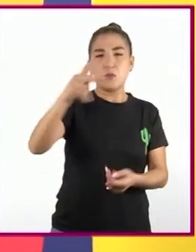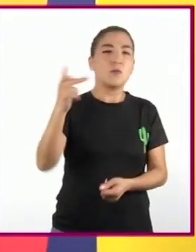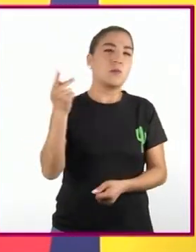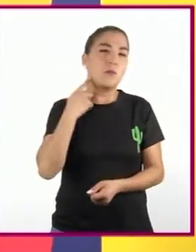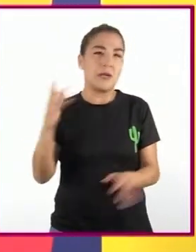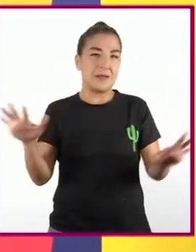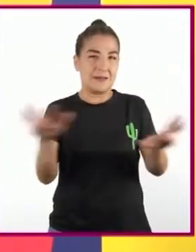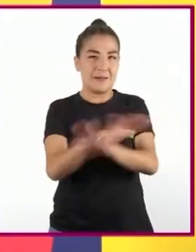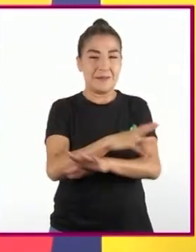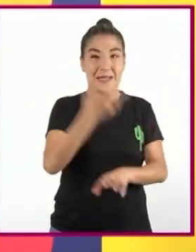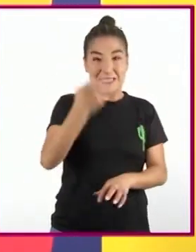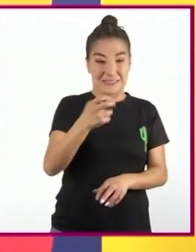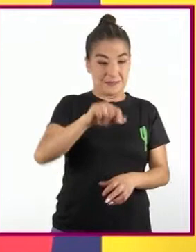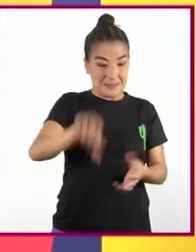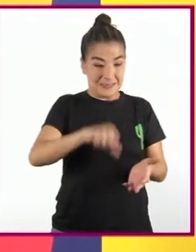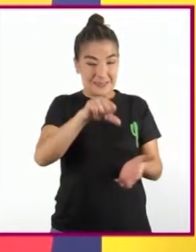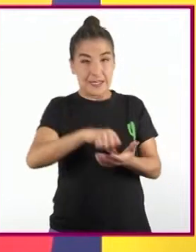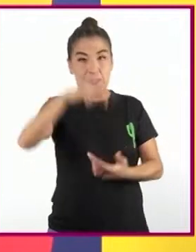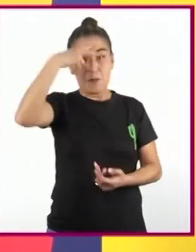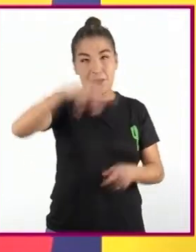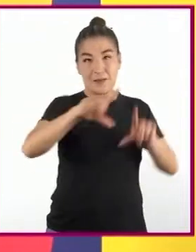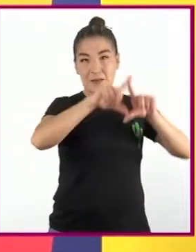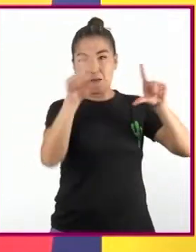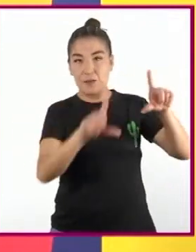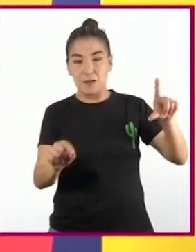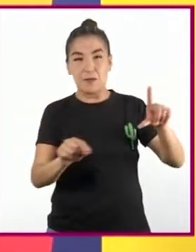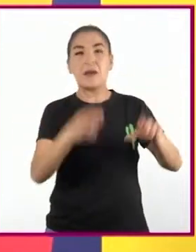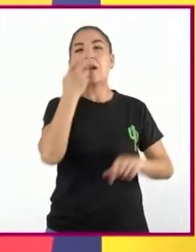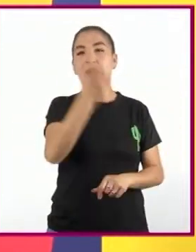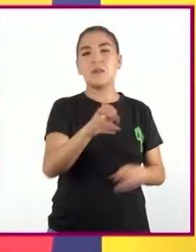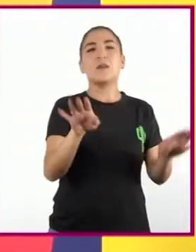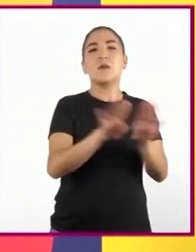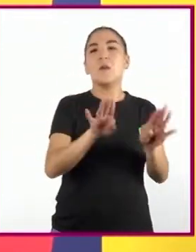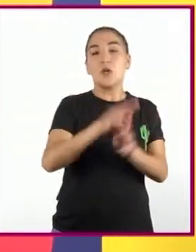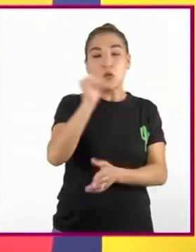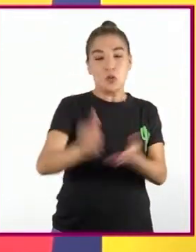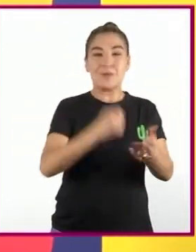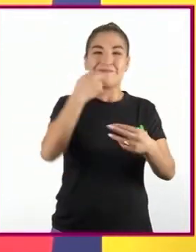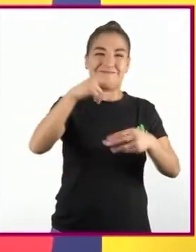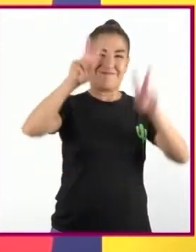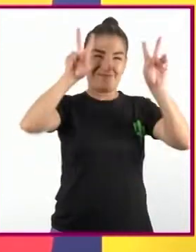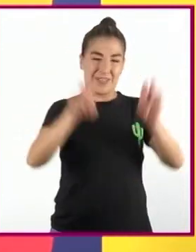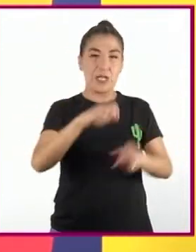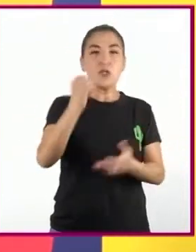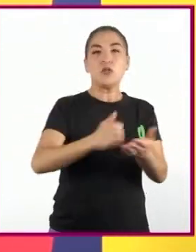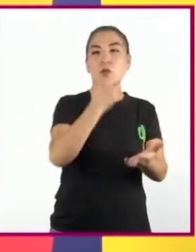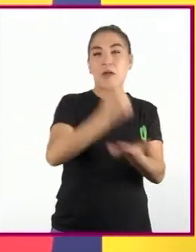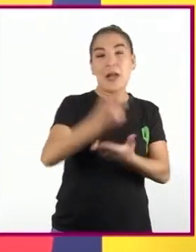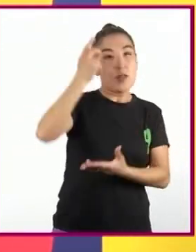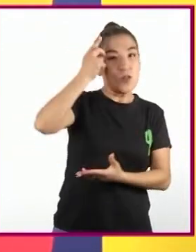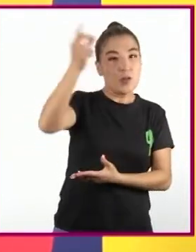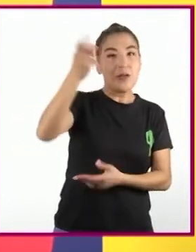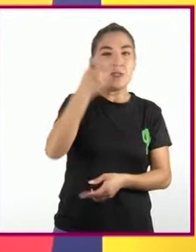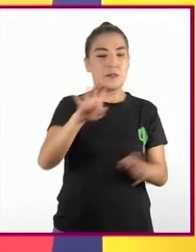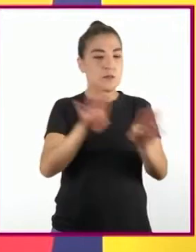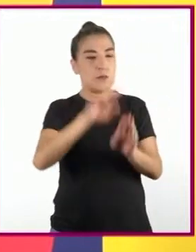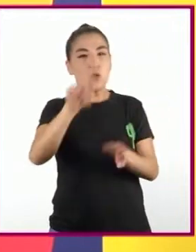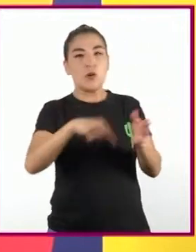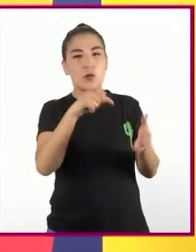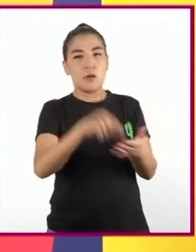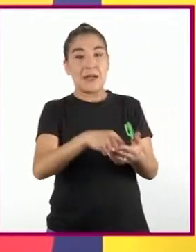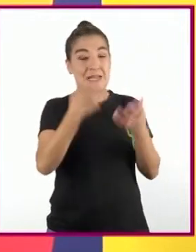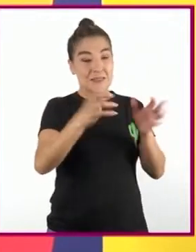el caso del centro de México, si bien es cierto que la llamada Ciudad de los Dioses conservaría la supremacía en la cuenca hasta